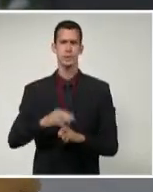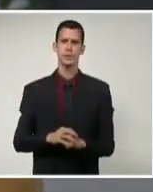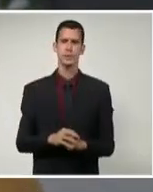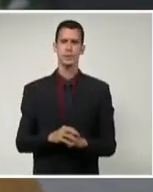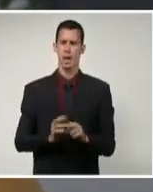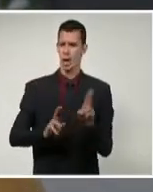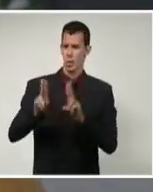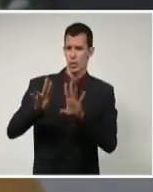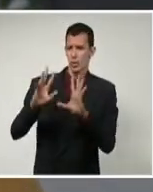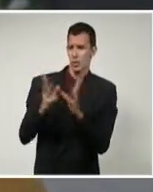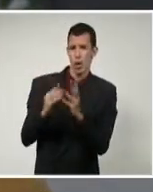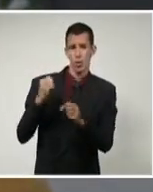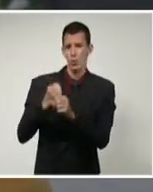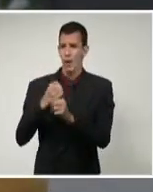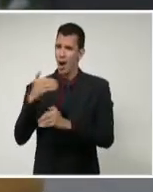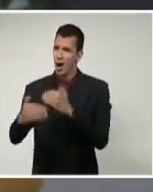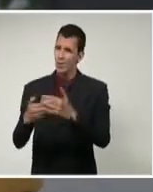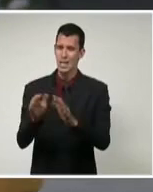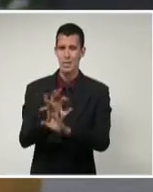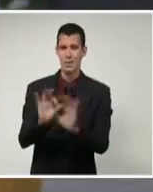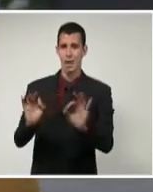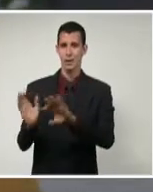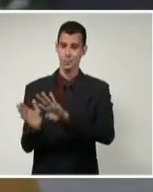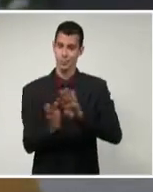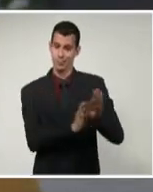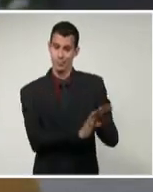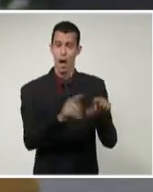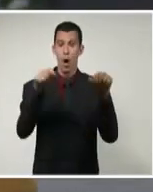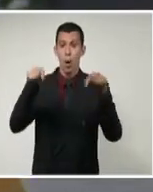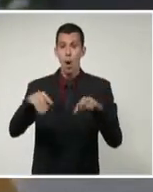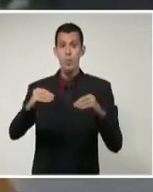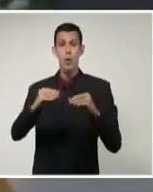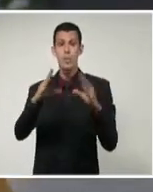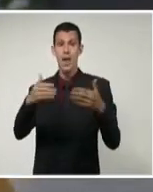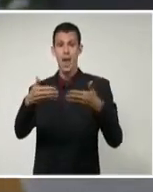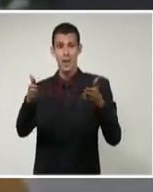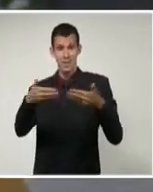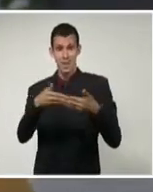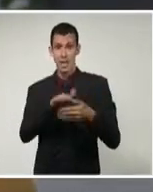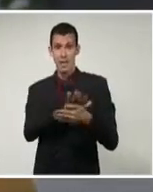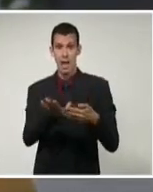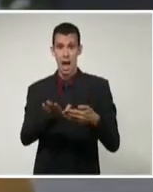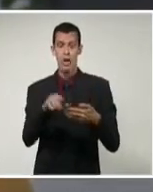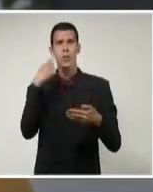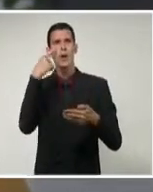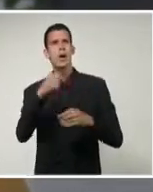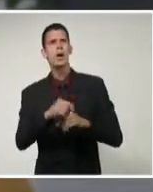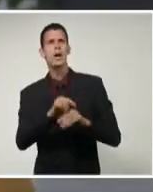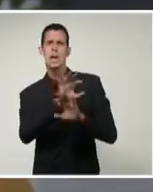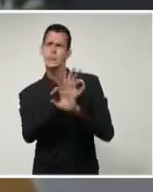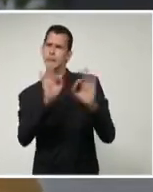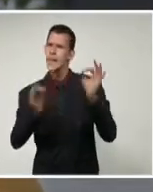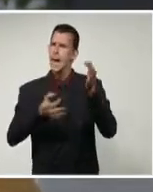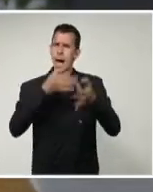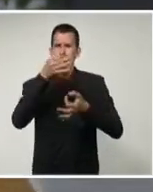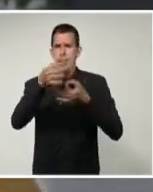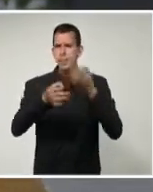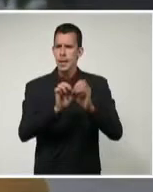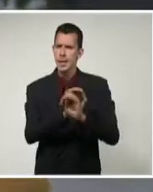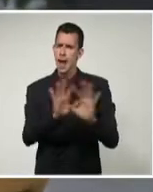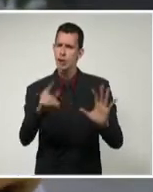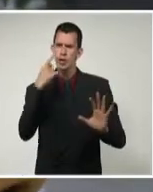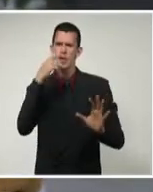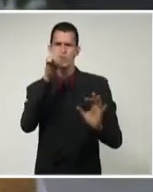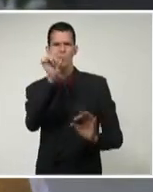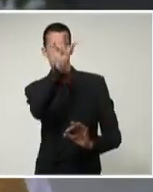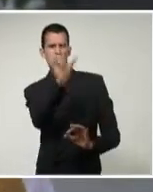ese homenaje sentido a nuestro general de ejército, que es el homenaje del pueblo a un hombre de mucha dignidad, a